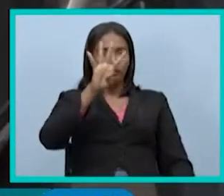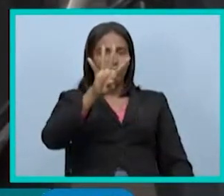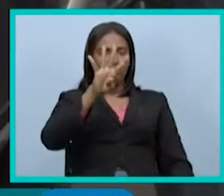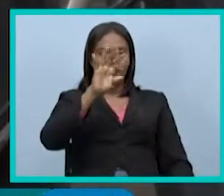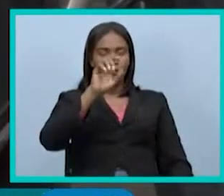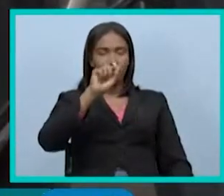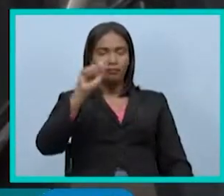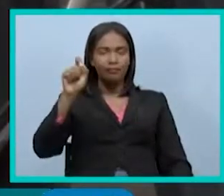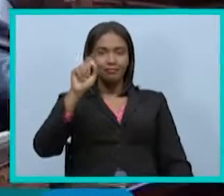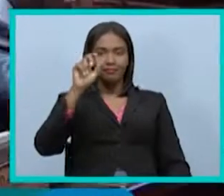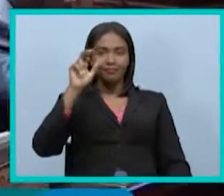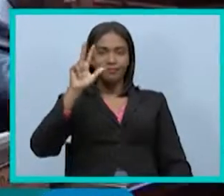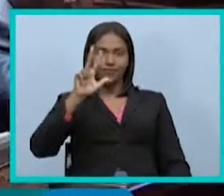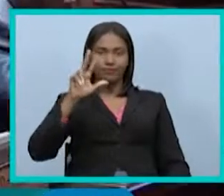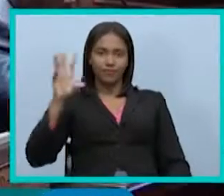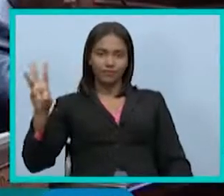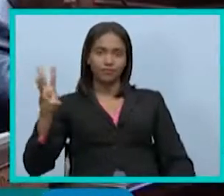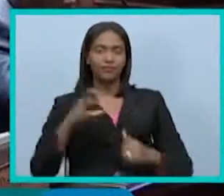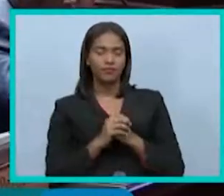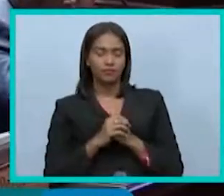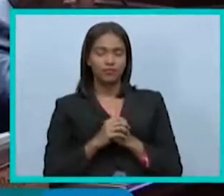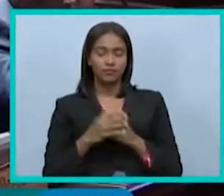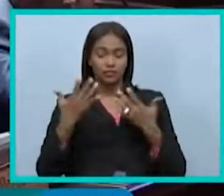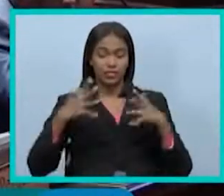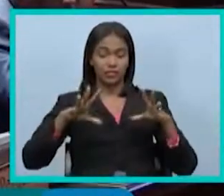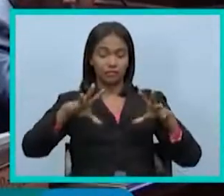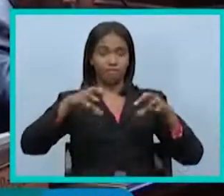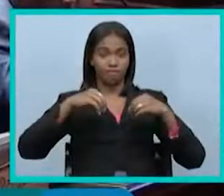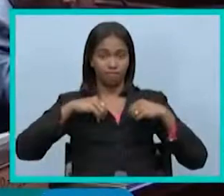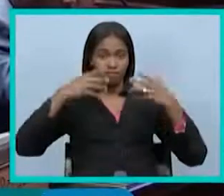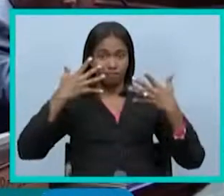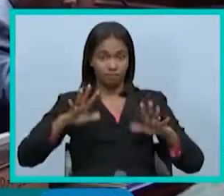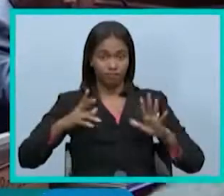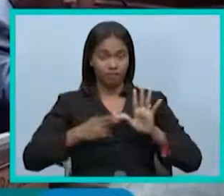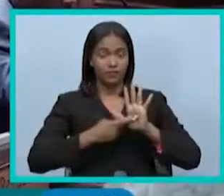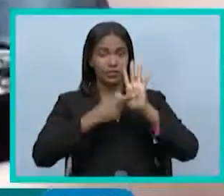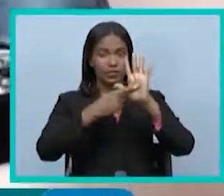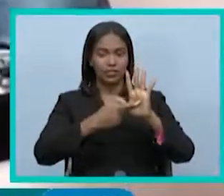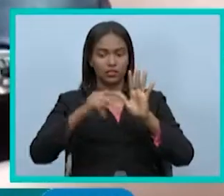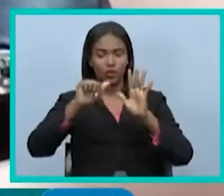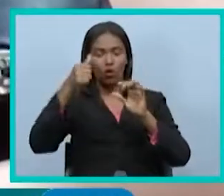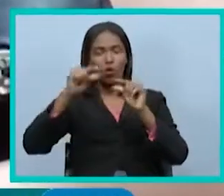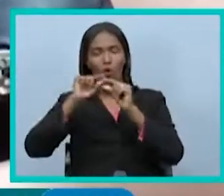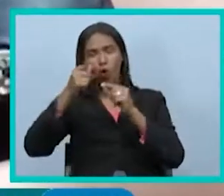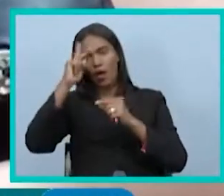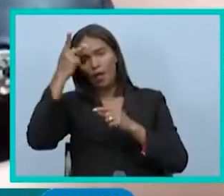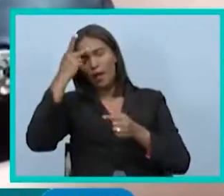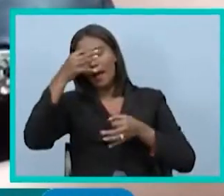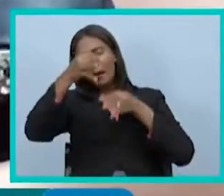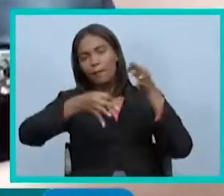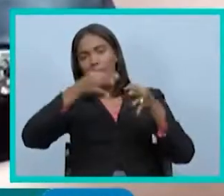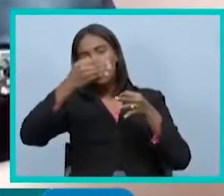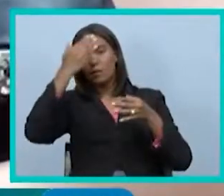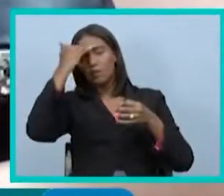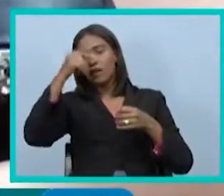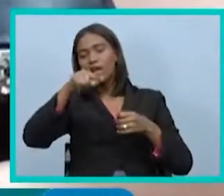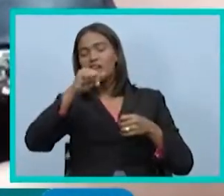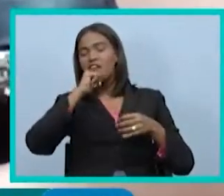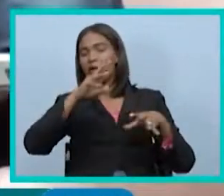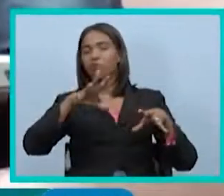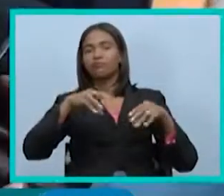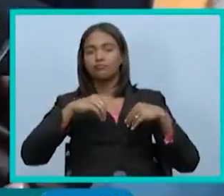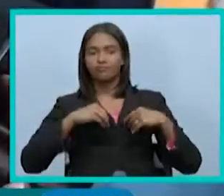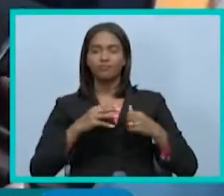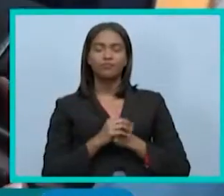a 36. Luego de esta aprobación, los representantes de la oposición explicaron por qué no estuvieron de acuerdo.